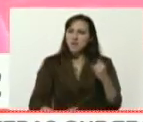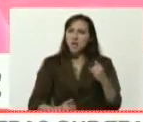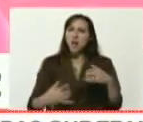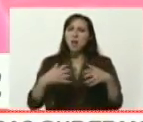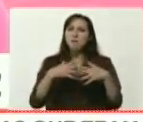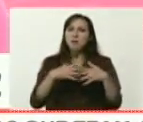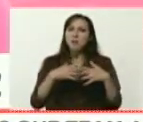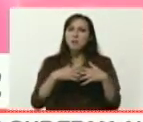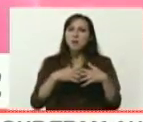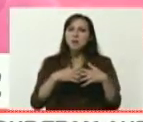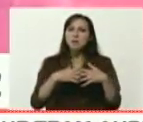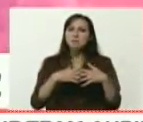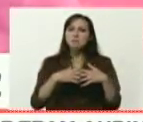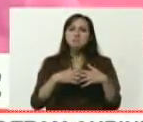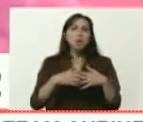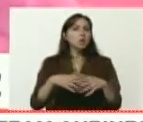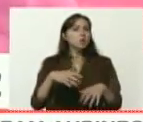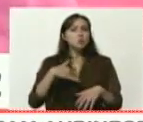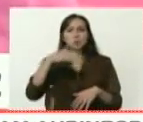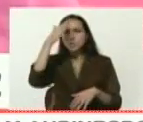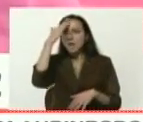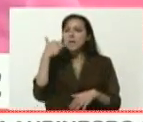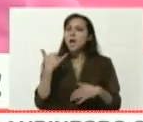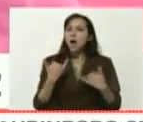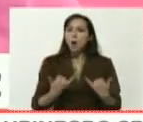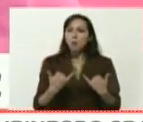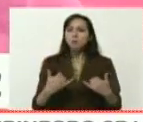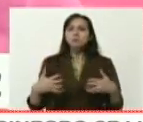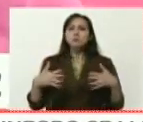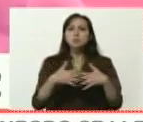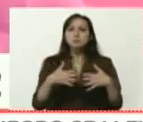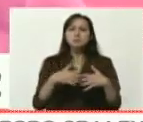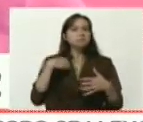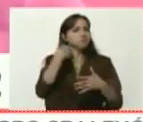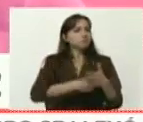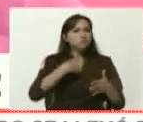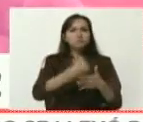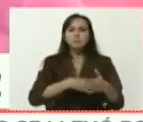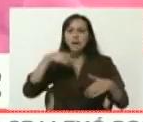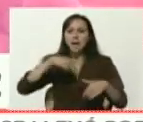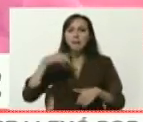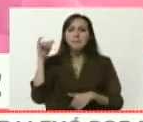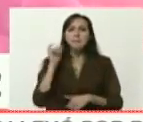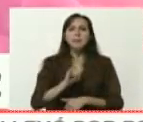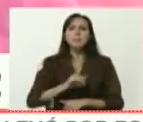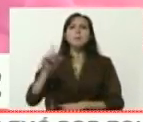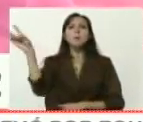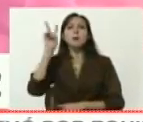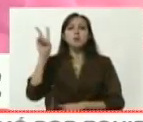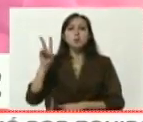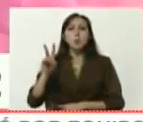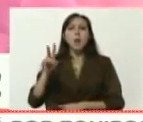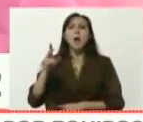hoy estamos batallando y la batalla es en Venezuela. La batalla es acá y la derrota se la daremos